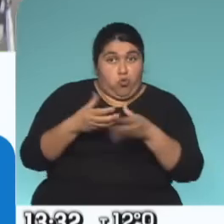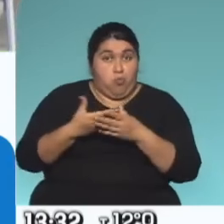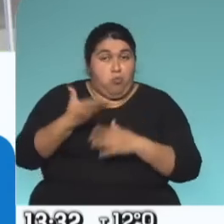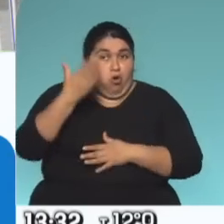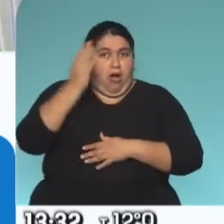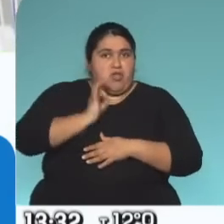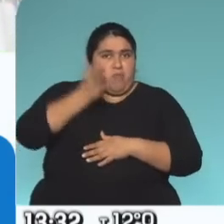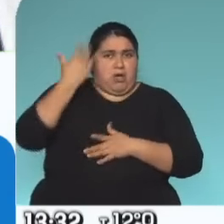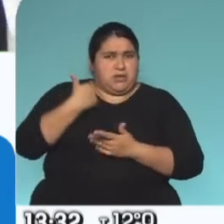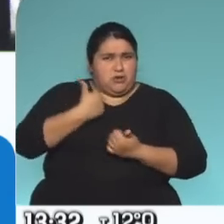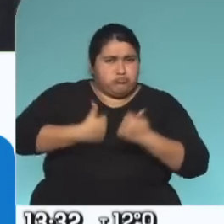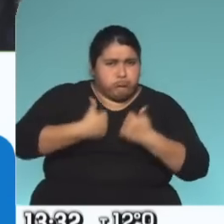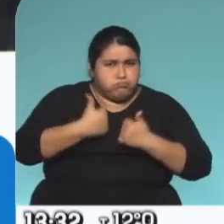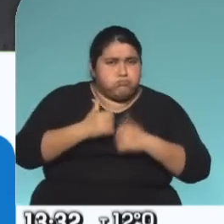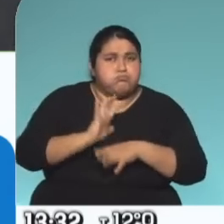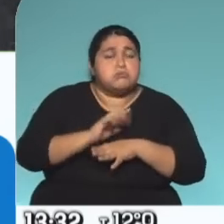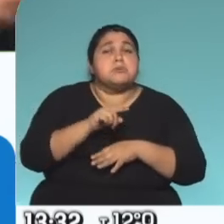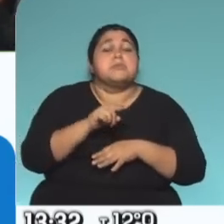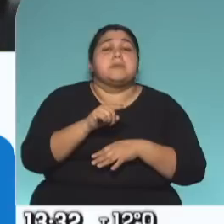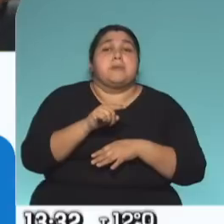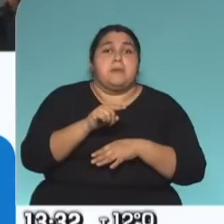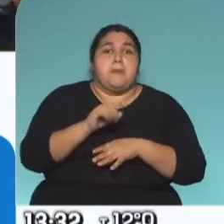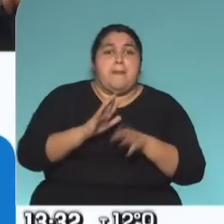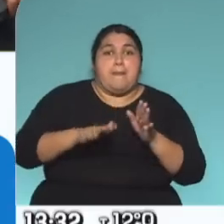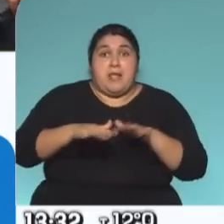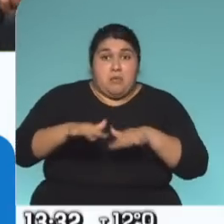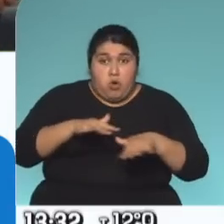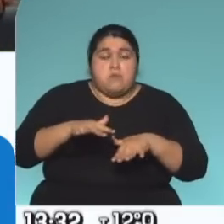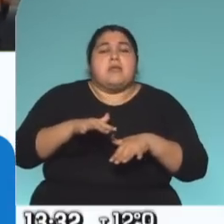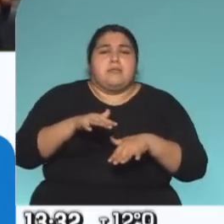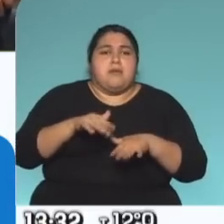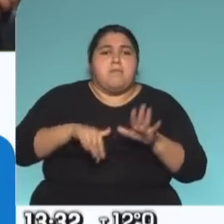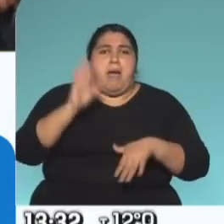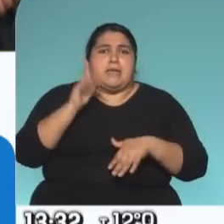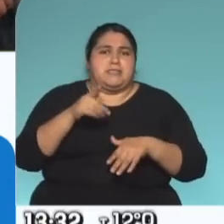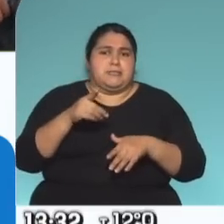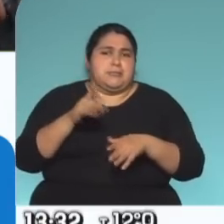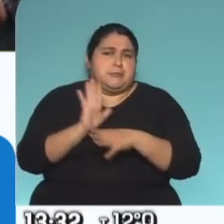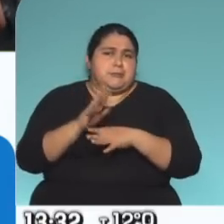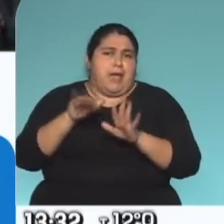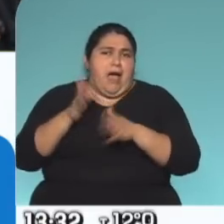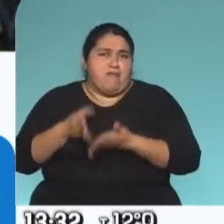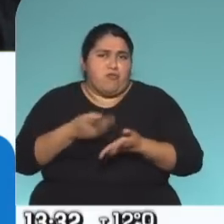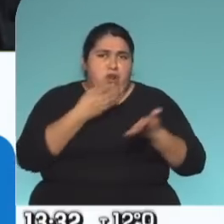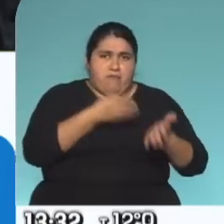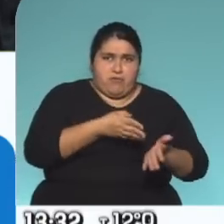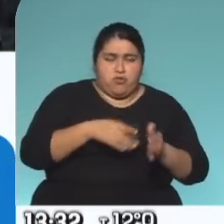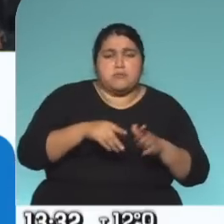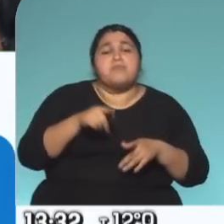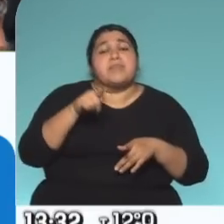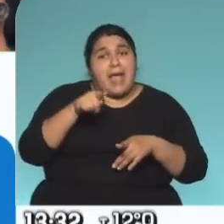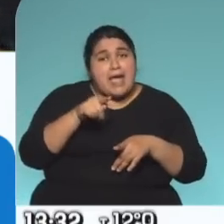pasado, Movimiento al Socialismo y Comunidad Ciudadana, son las que tienen mayor preferencia electoral, y aquí se destaca